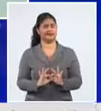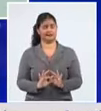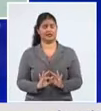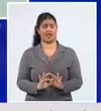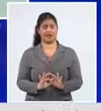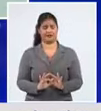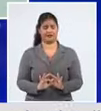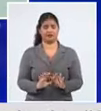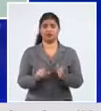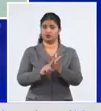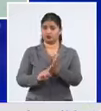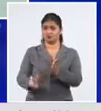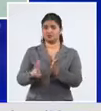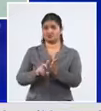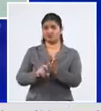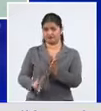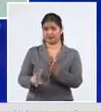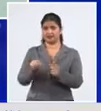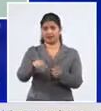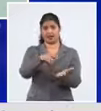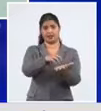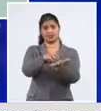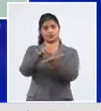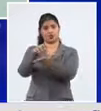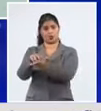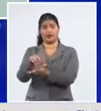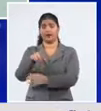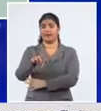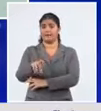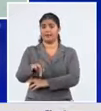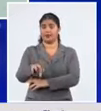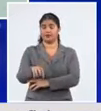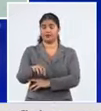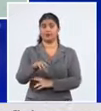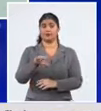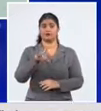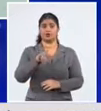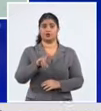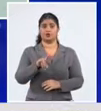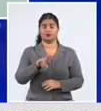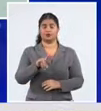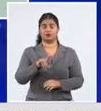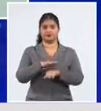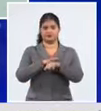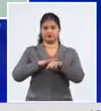elevada en estos territorios. En Pinar del Río, el